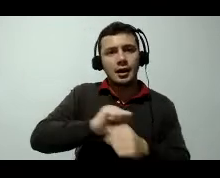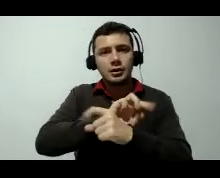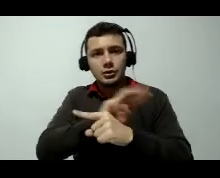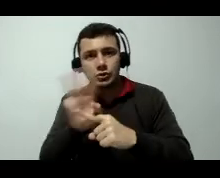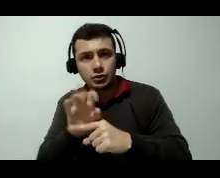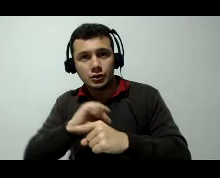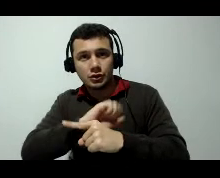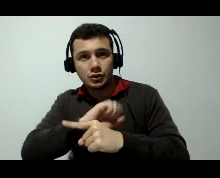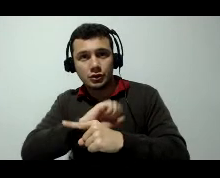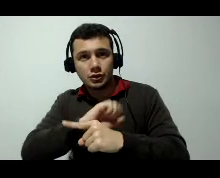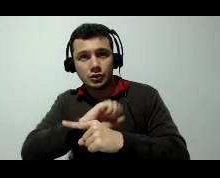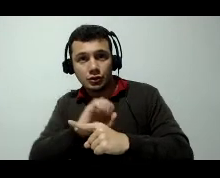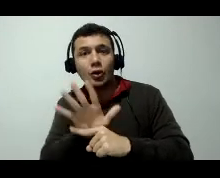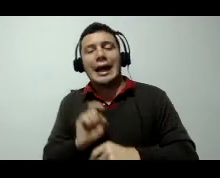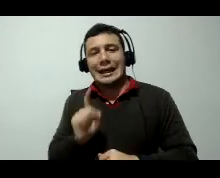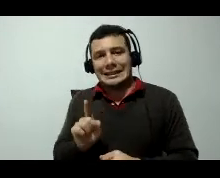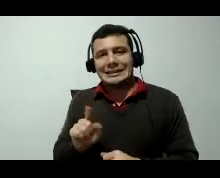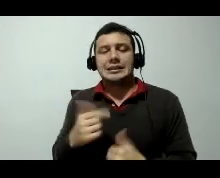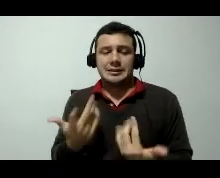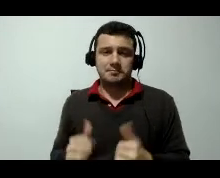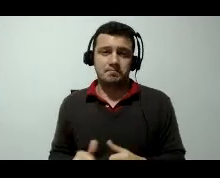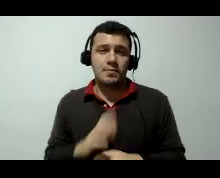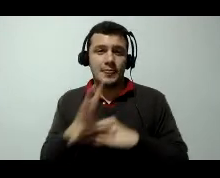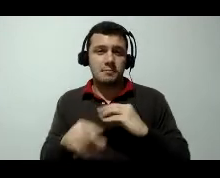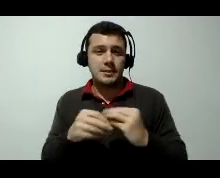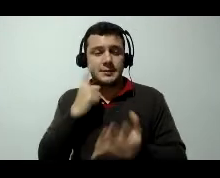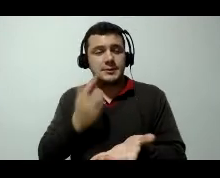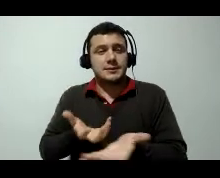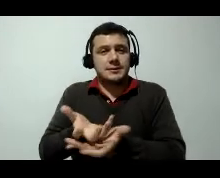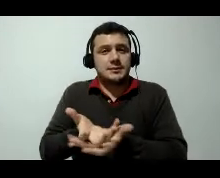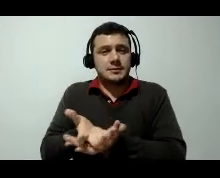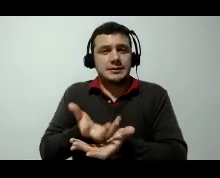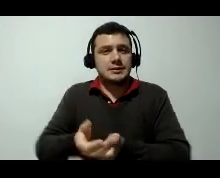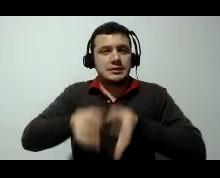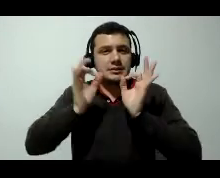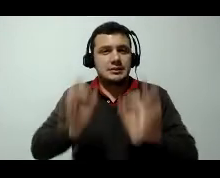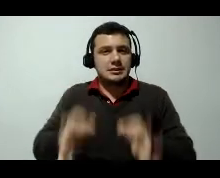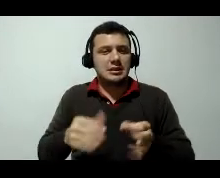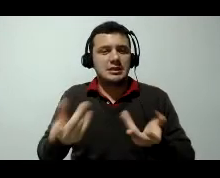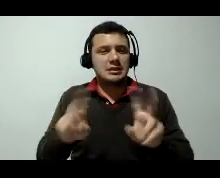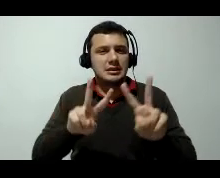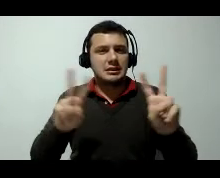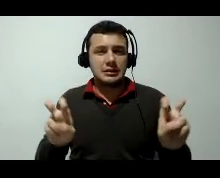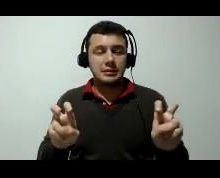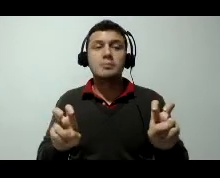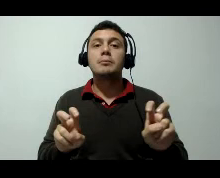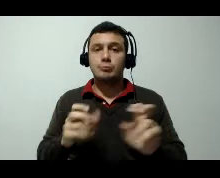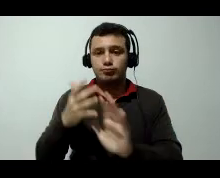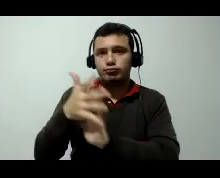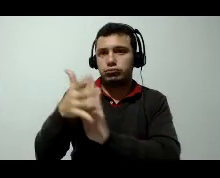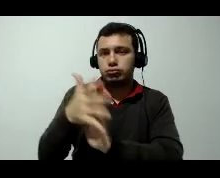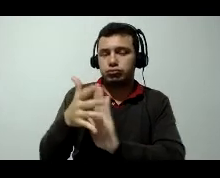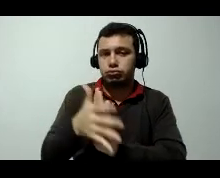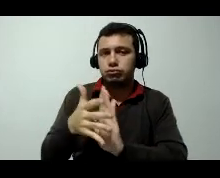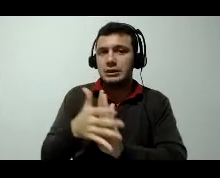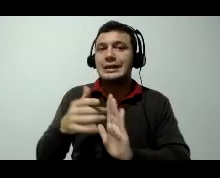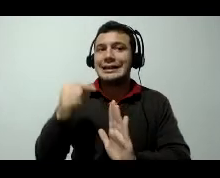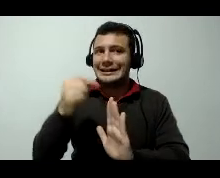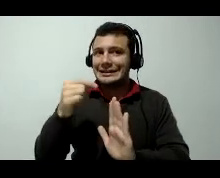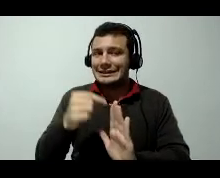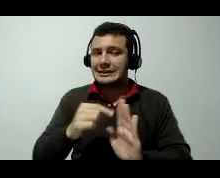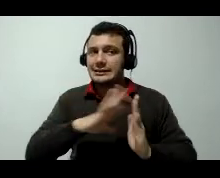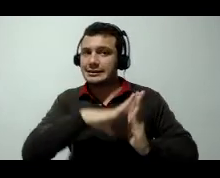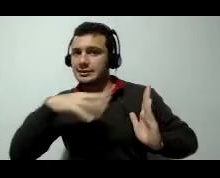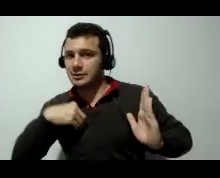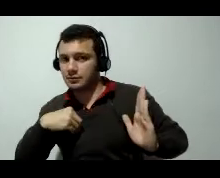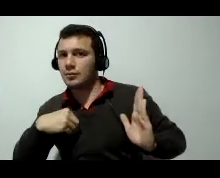esta información y de las recomendaciones oficiales de primera mano. Verifiquen administrativamente qué otras